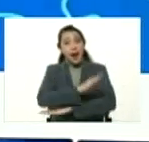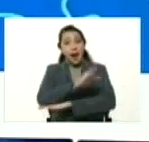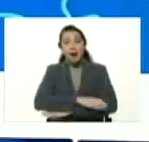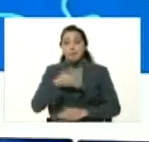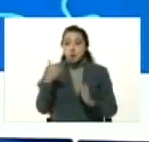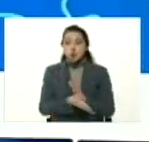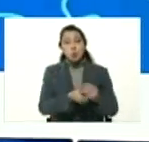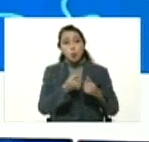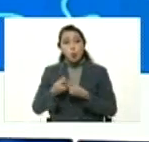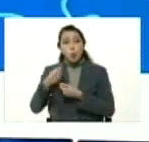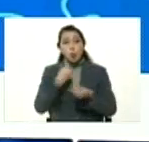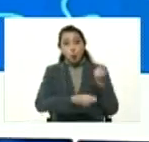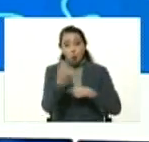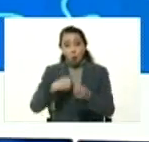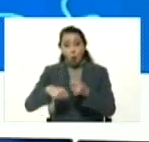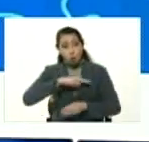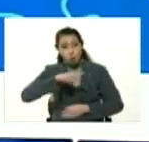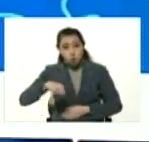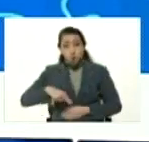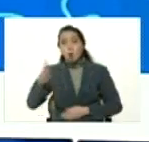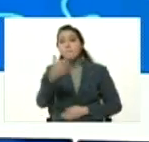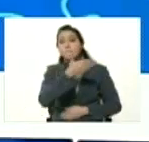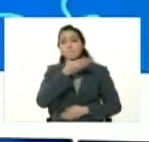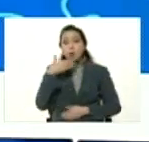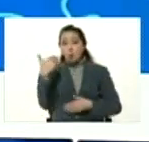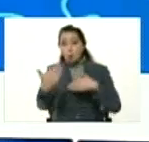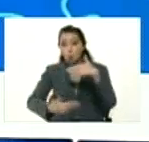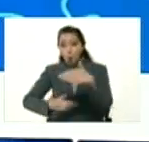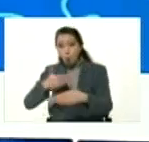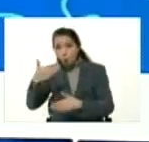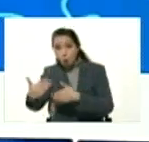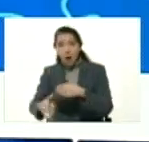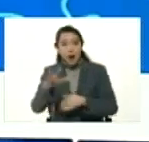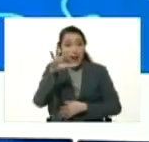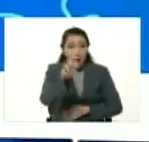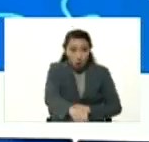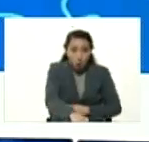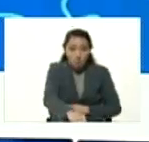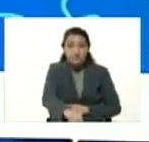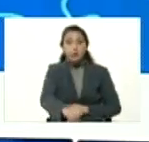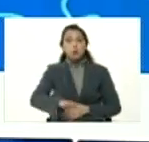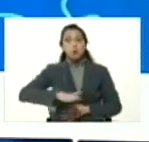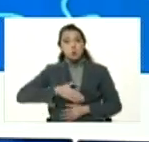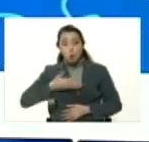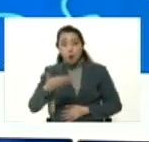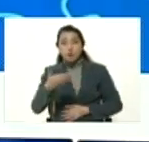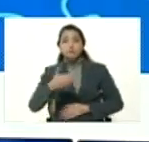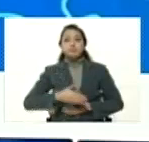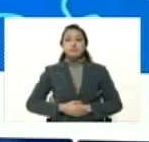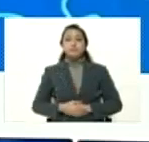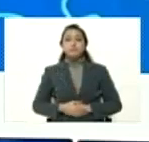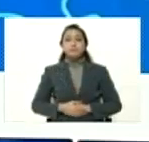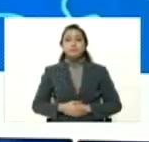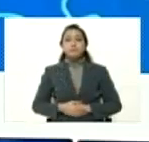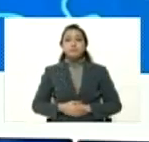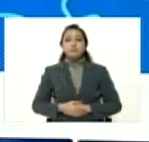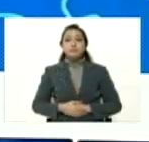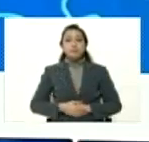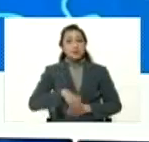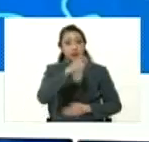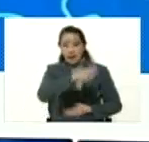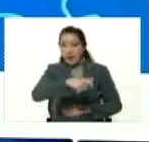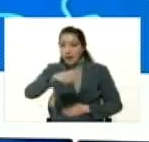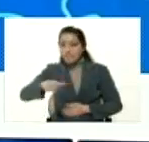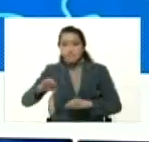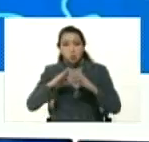ya, vamos recuperando la capacidad de compra de ese comercio interno, la capacidad de compra del hombre, de la mujer,